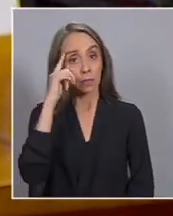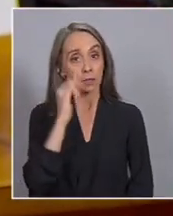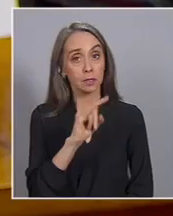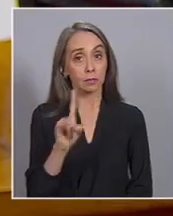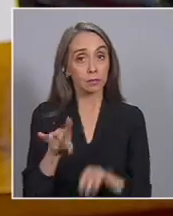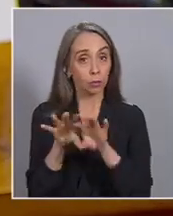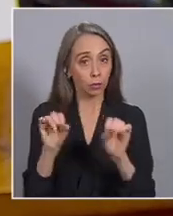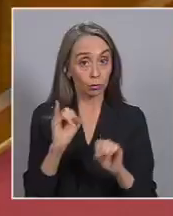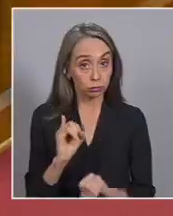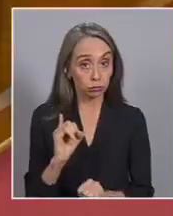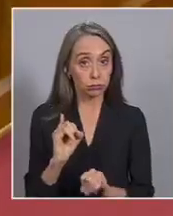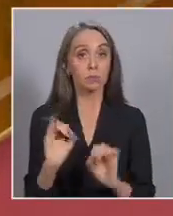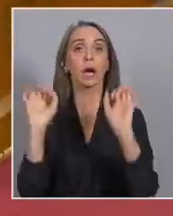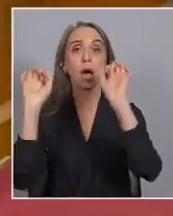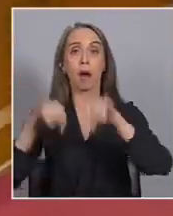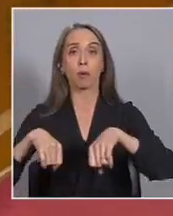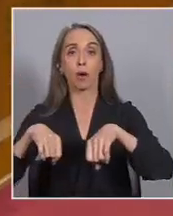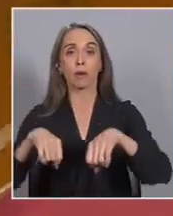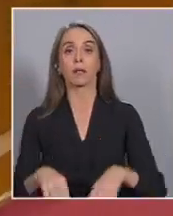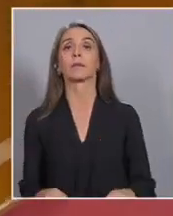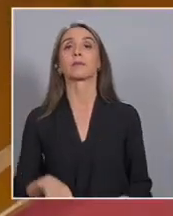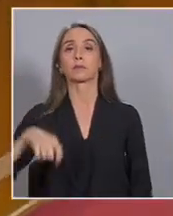la sala, se aprueba.